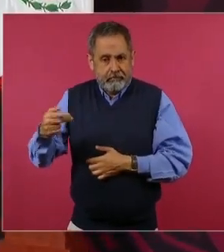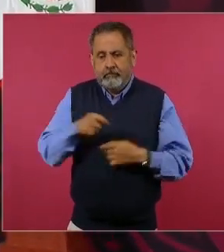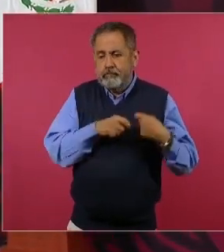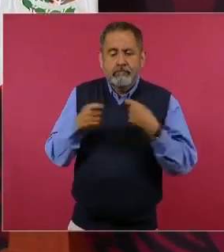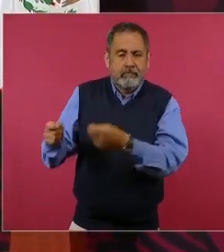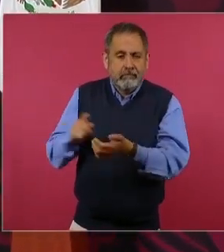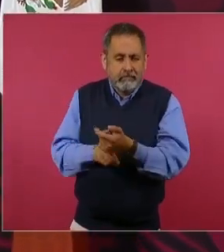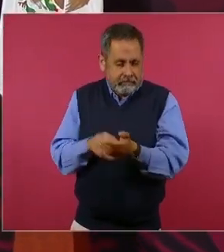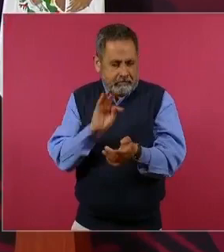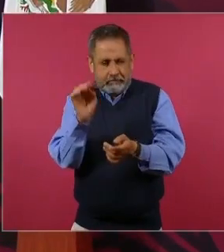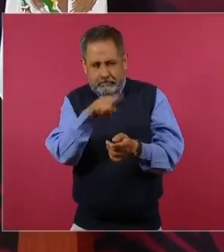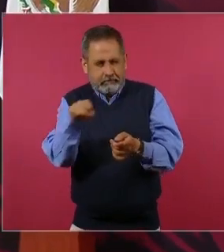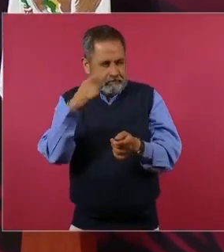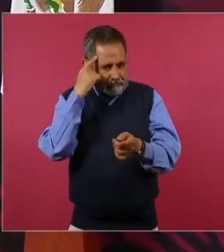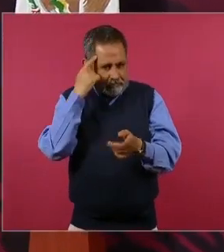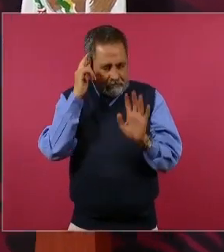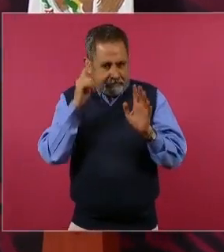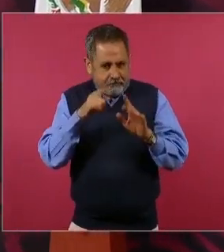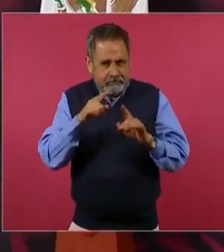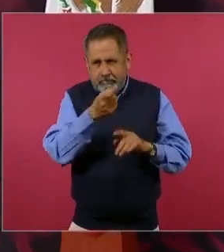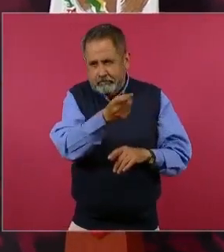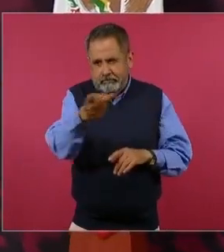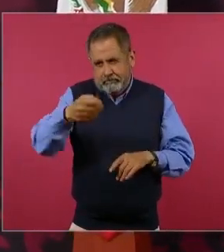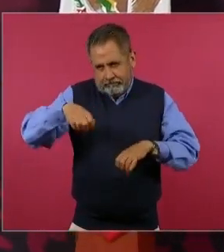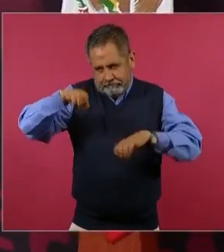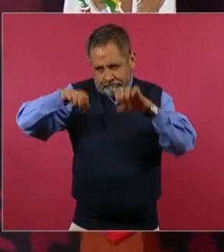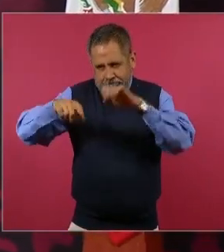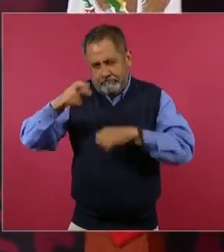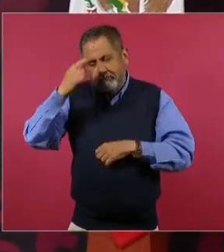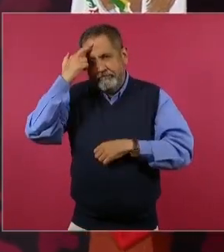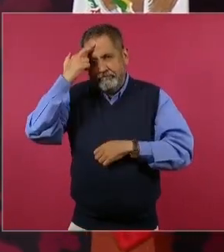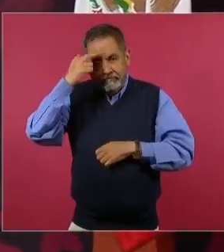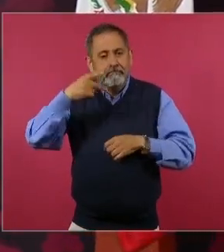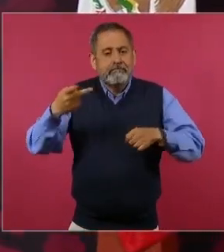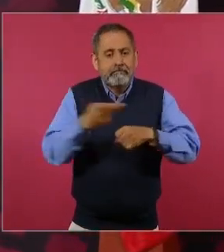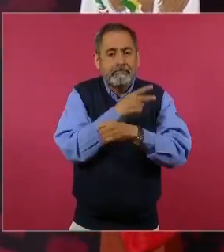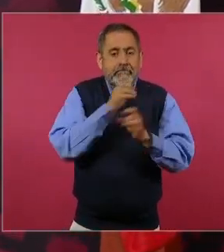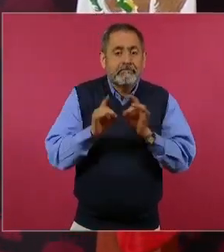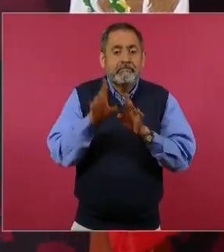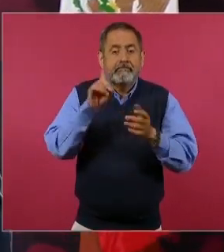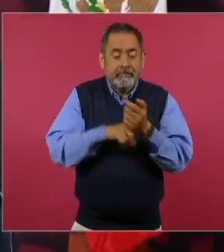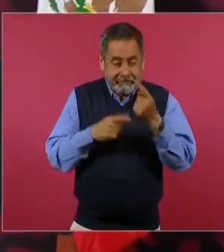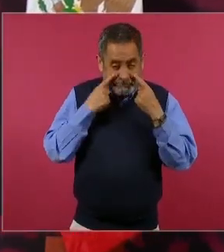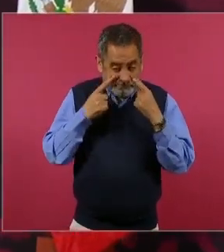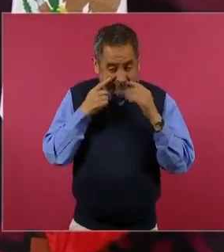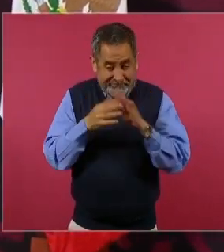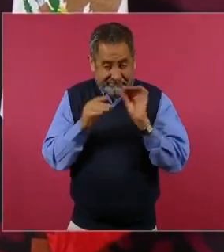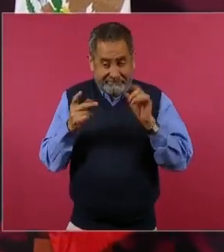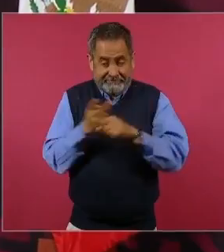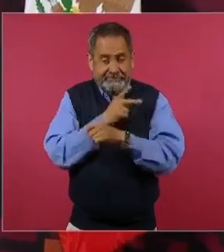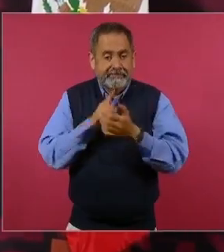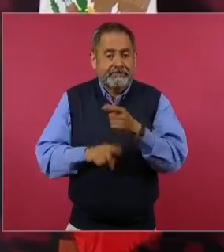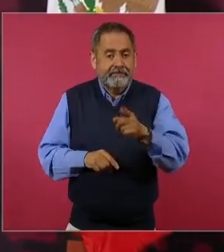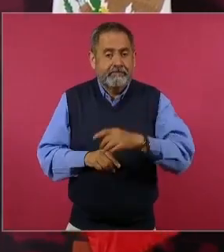Y a lo mejor algunos mayores se acuerdan de la escena. Estaba